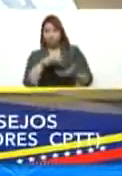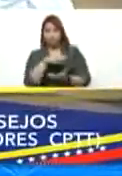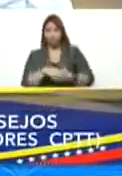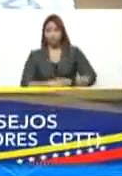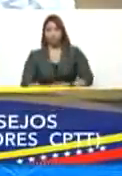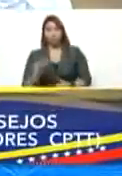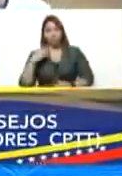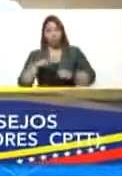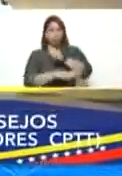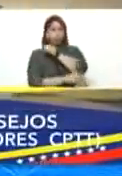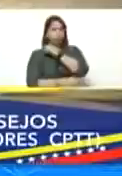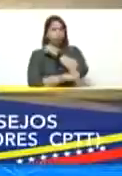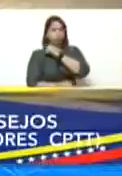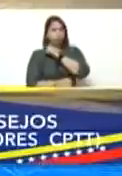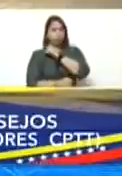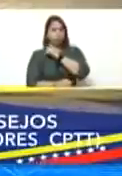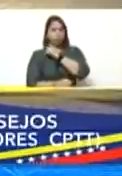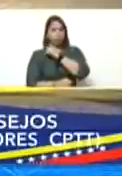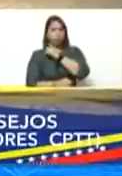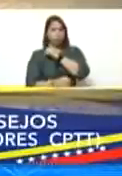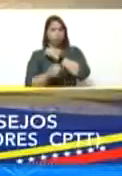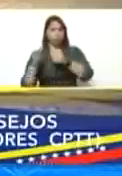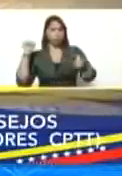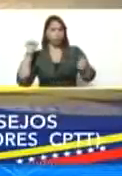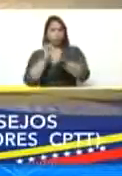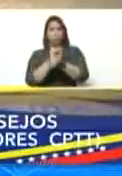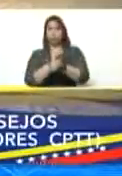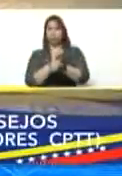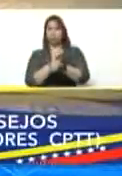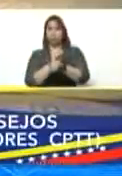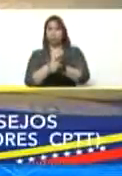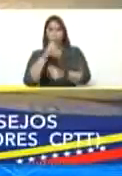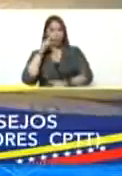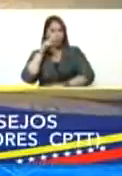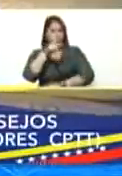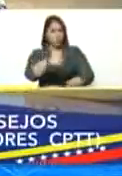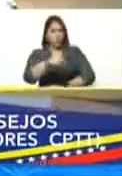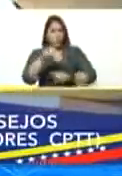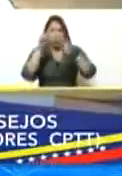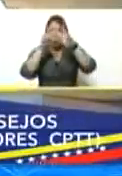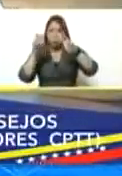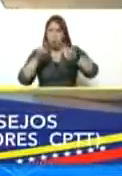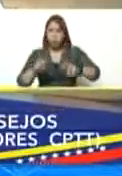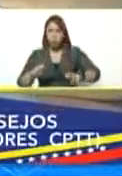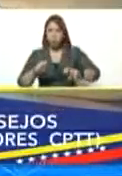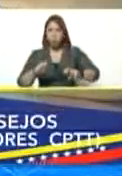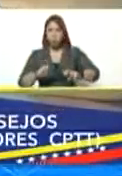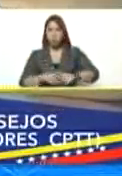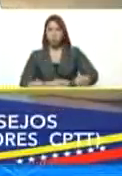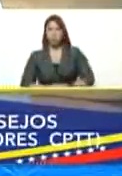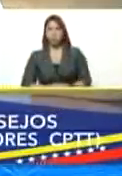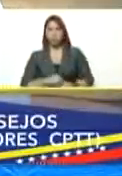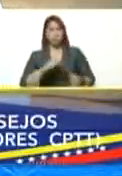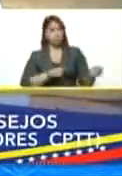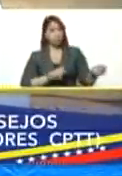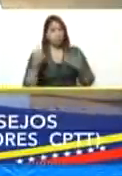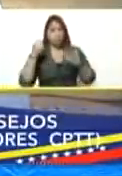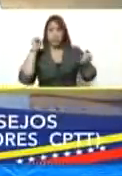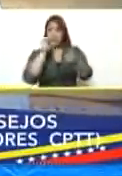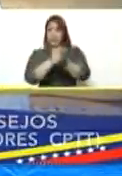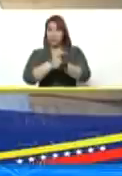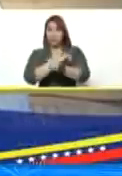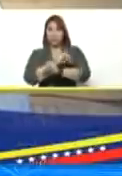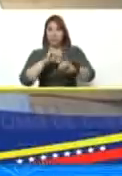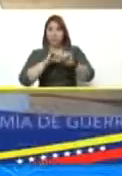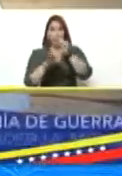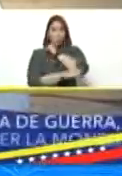Por corrupción, meternos con las bayonetas al combate y cortarle la cabeza a los corruptos. Estén